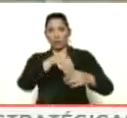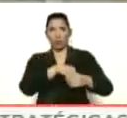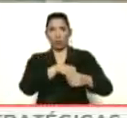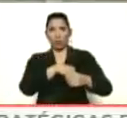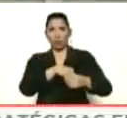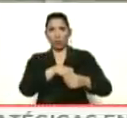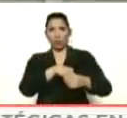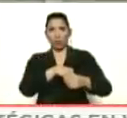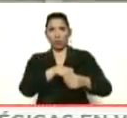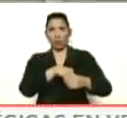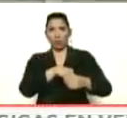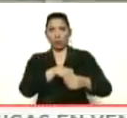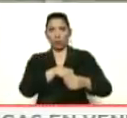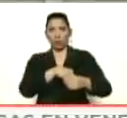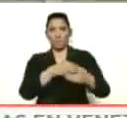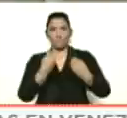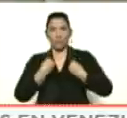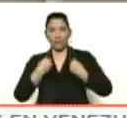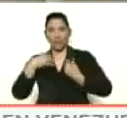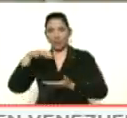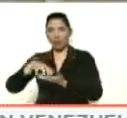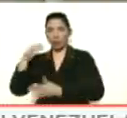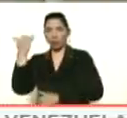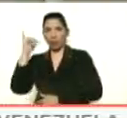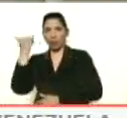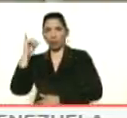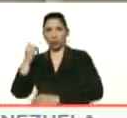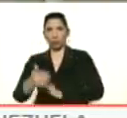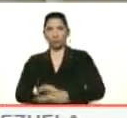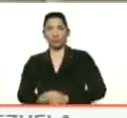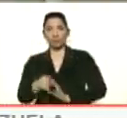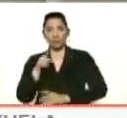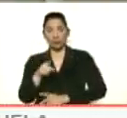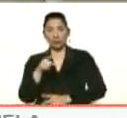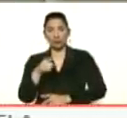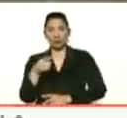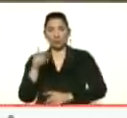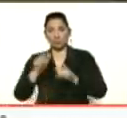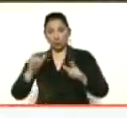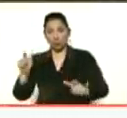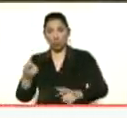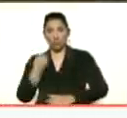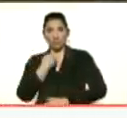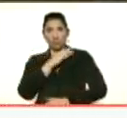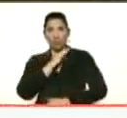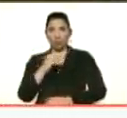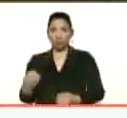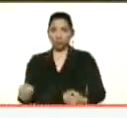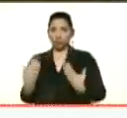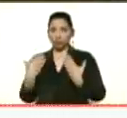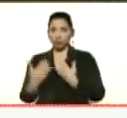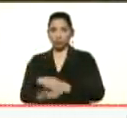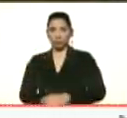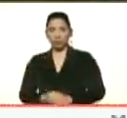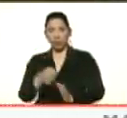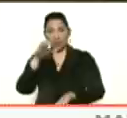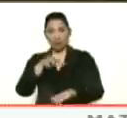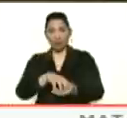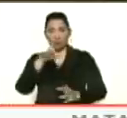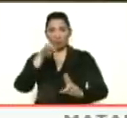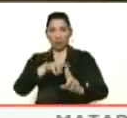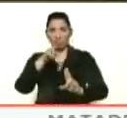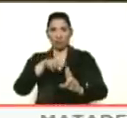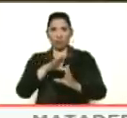el estado Yaracuy. Esos casos, los casos que fueron detectados en el estado Táchira,